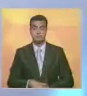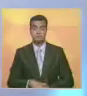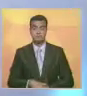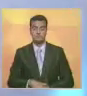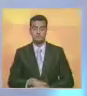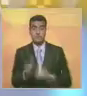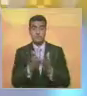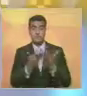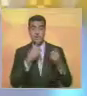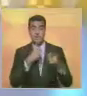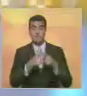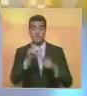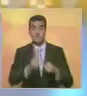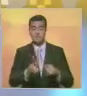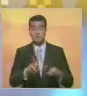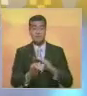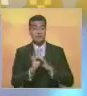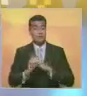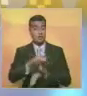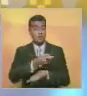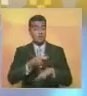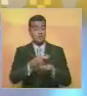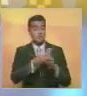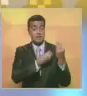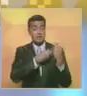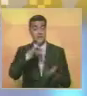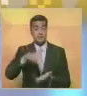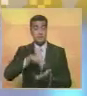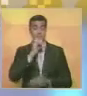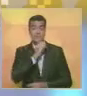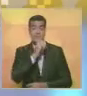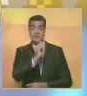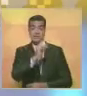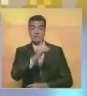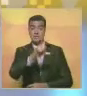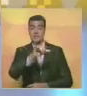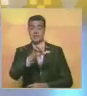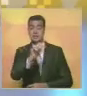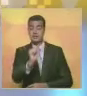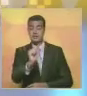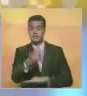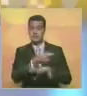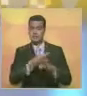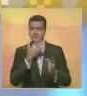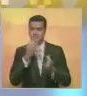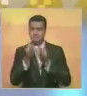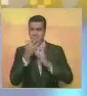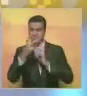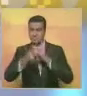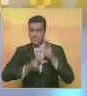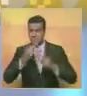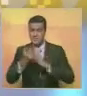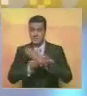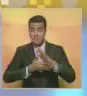Diario Crítico de Venezuela en su página web publicó que la gobernadora encargada de Miranda, Adriana Delía, denuncia que el gobierno quiere politizar el conflicto de